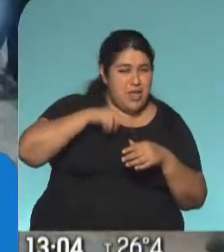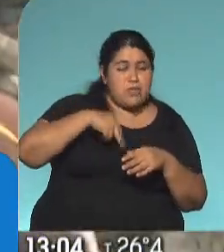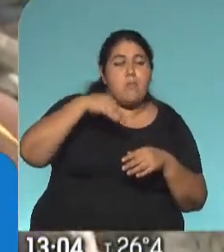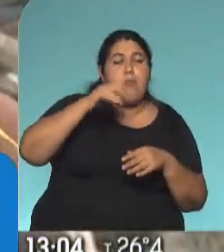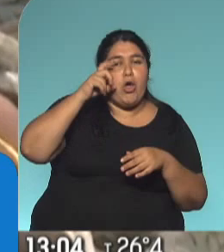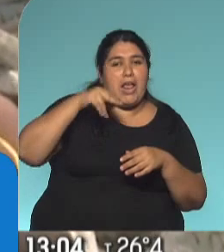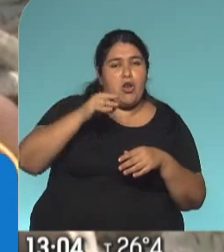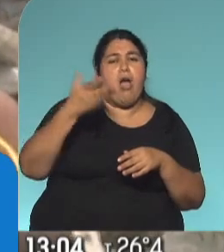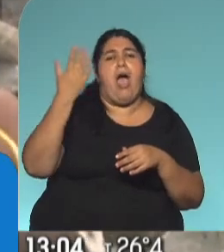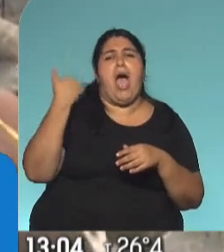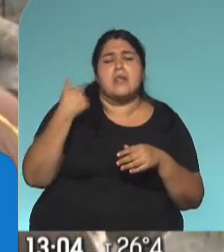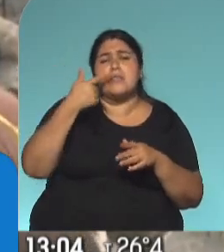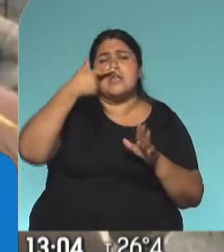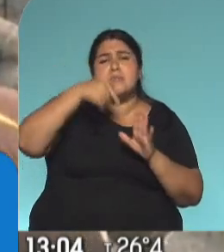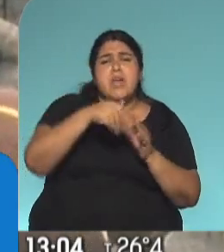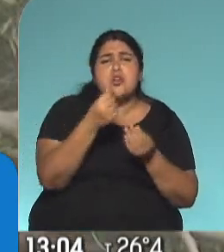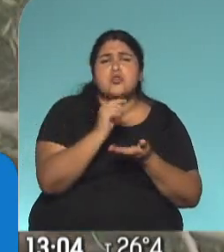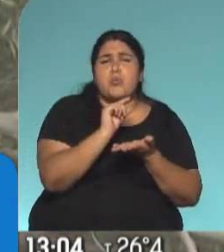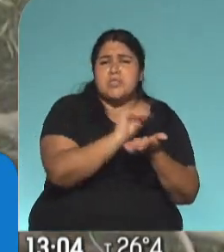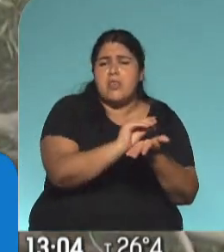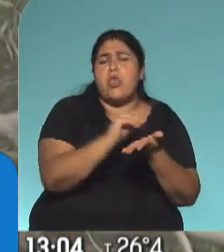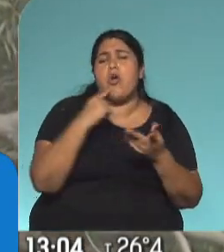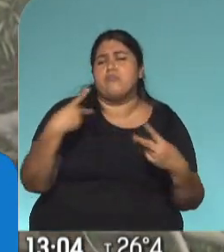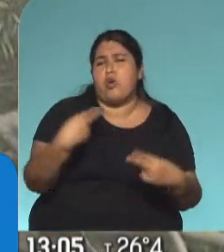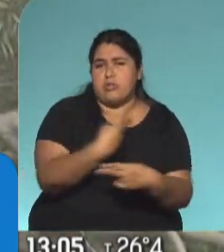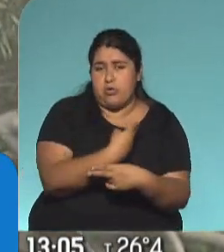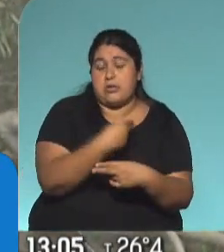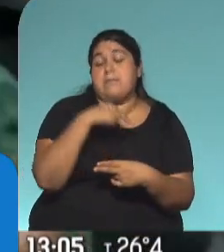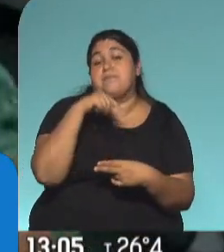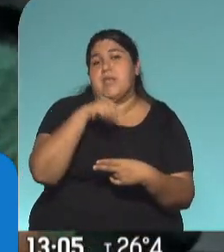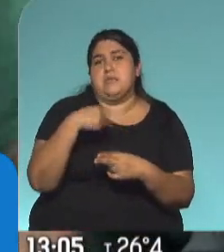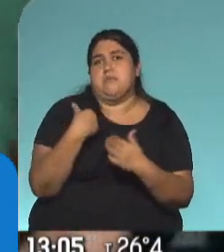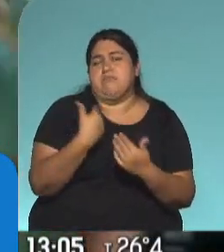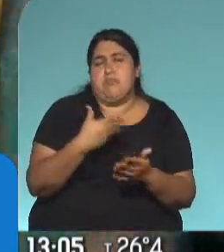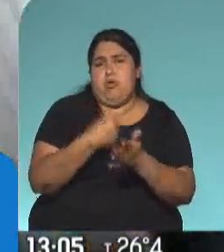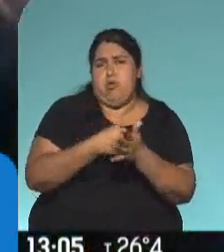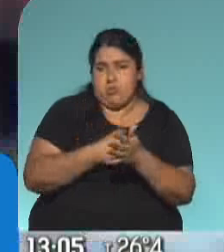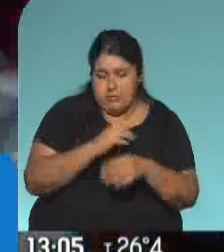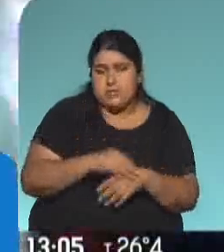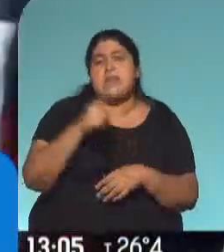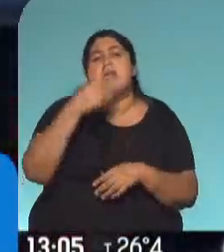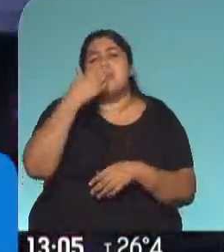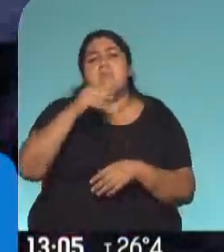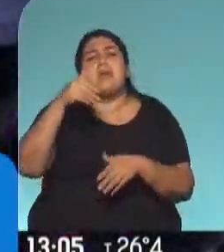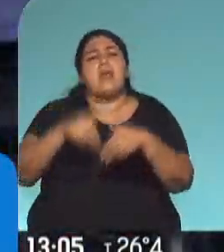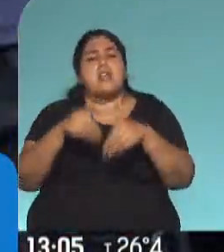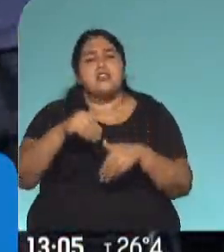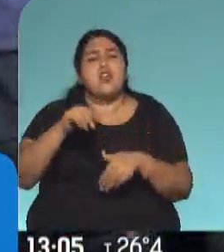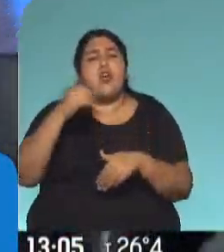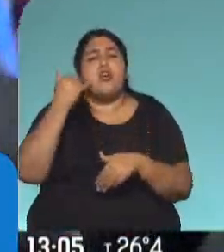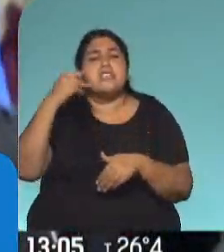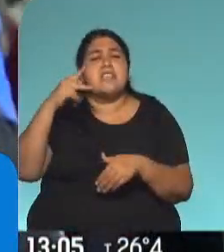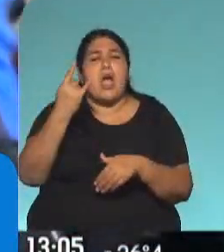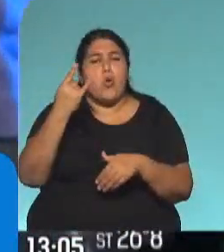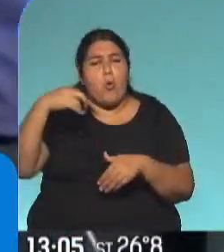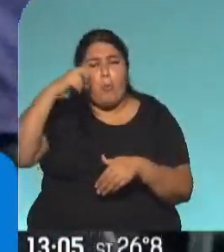los subsidios a los combustibles. El apoyo logrado en esa oportunidad se plasmó en la elección de Yacu Pérez como